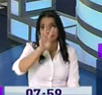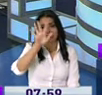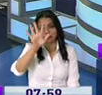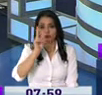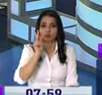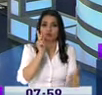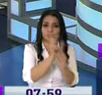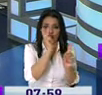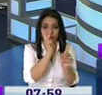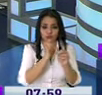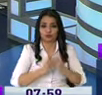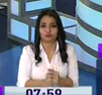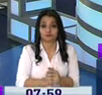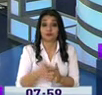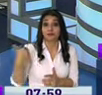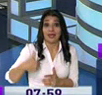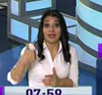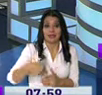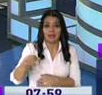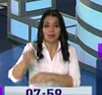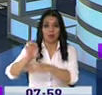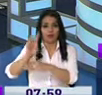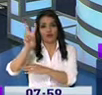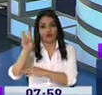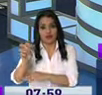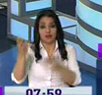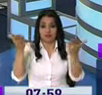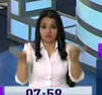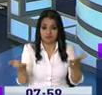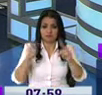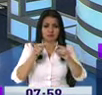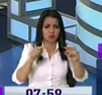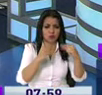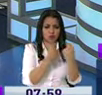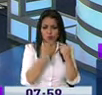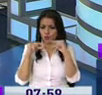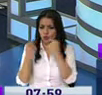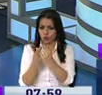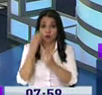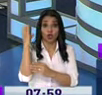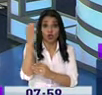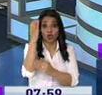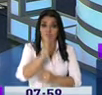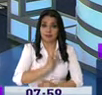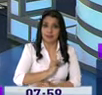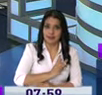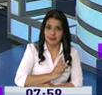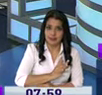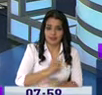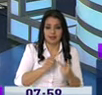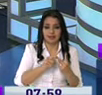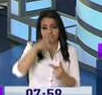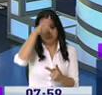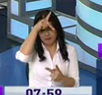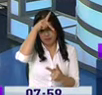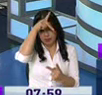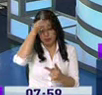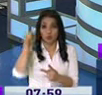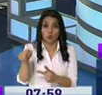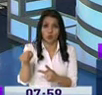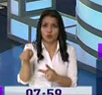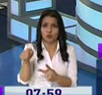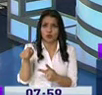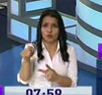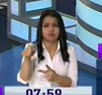¿ya? Argentina, Ecuador tiene 20, pero ¿cuál es el grupo? Colombia, Chile, Colombia, Perú tienen escaso